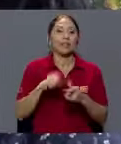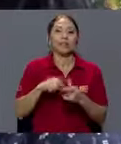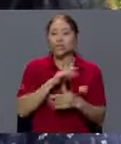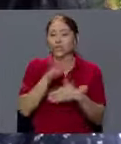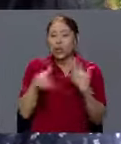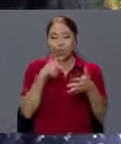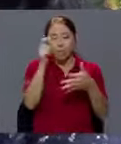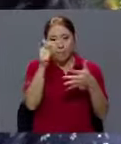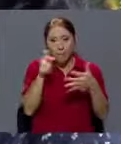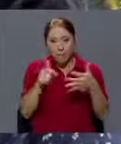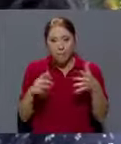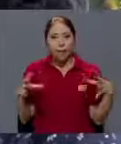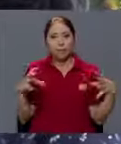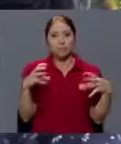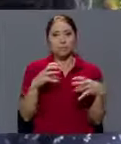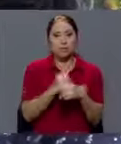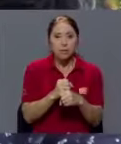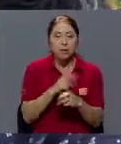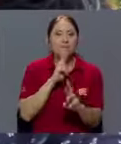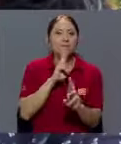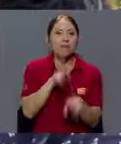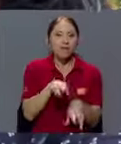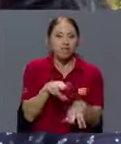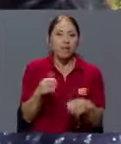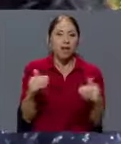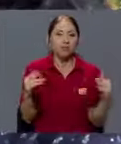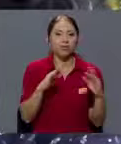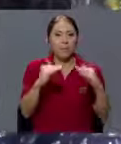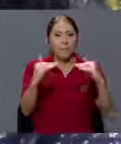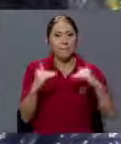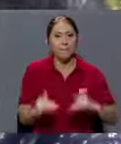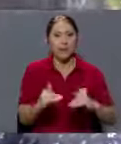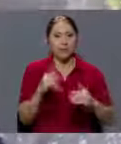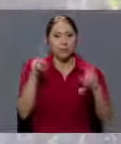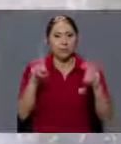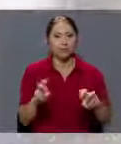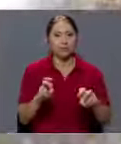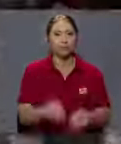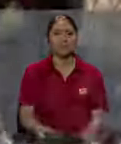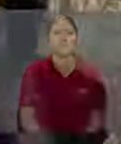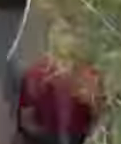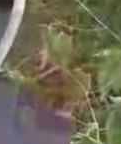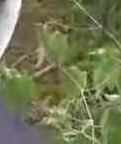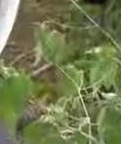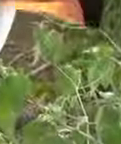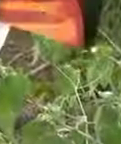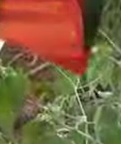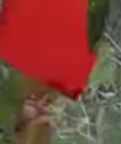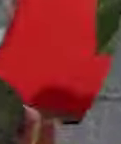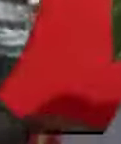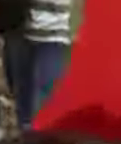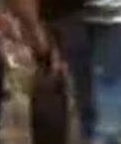estos factores se conjugan pues para tener unos resultados realmente bajos en las pruebas.